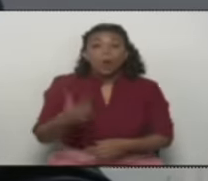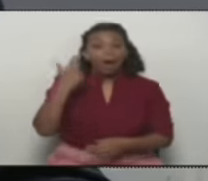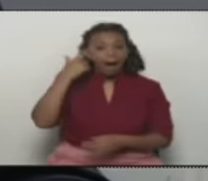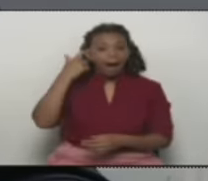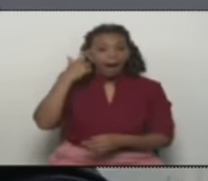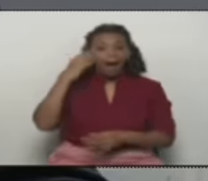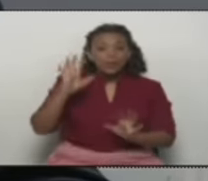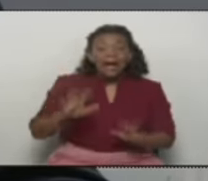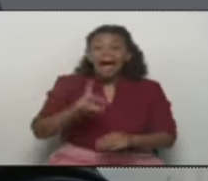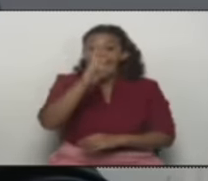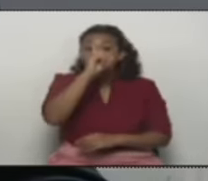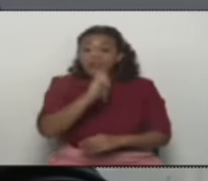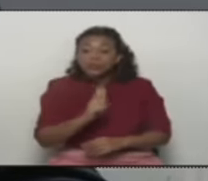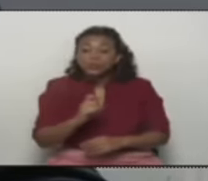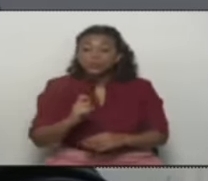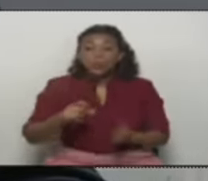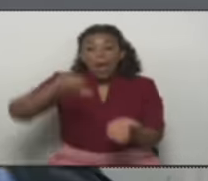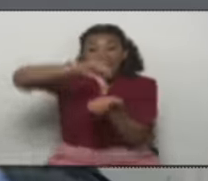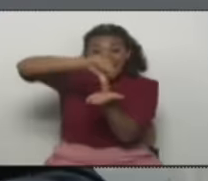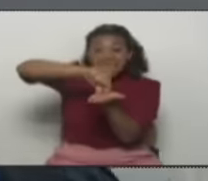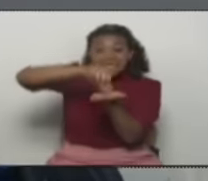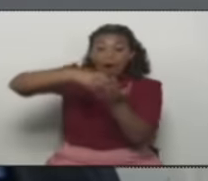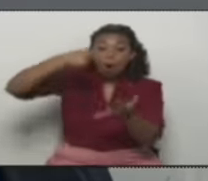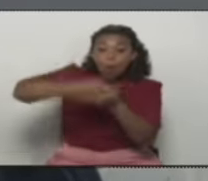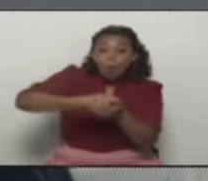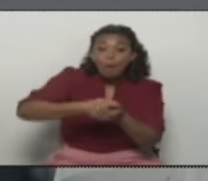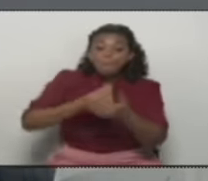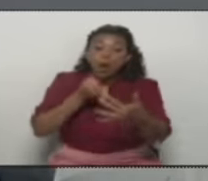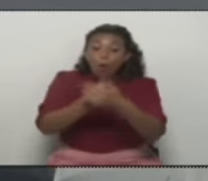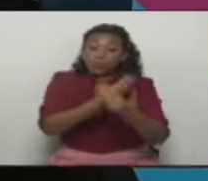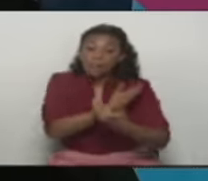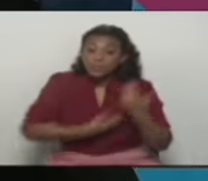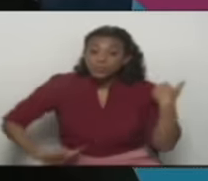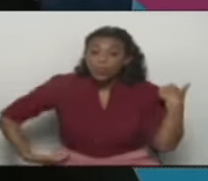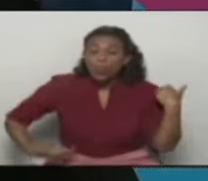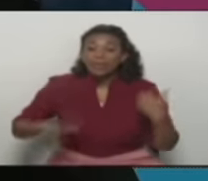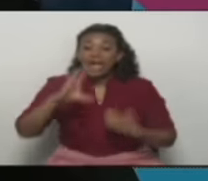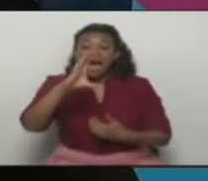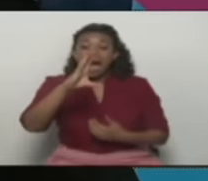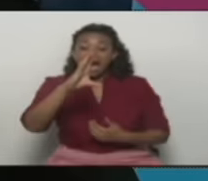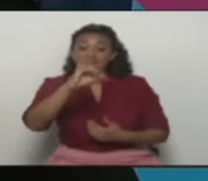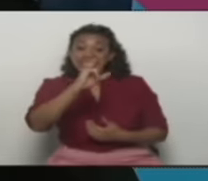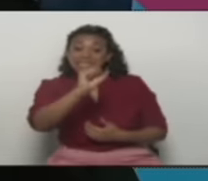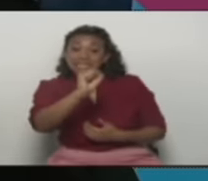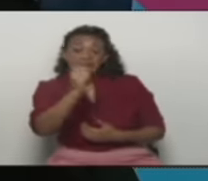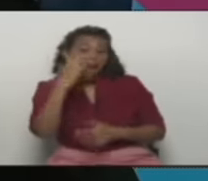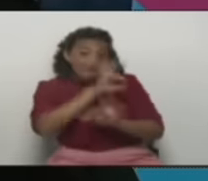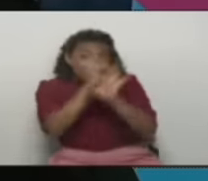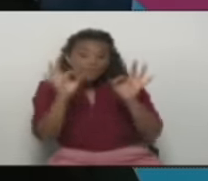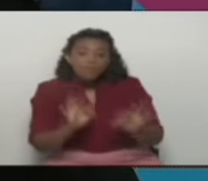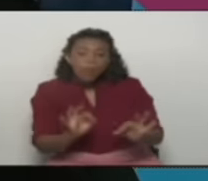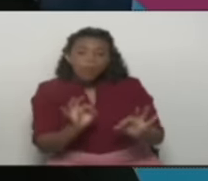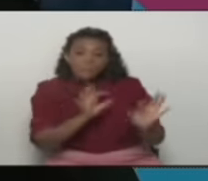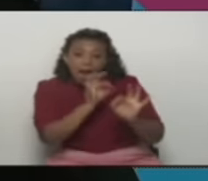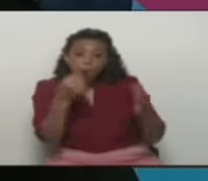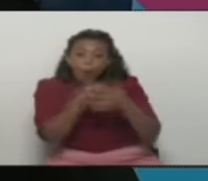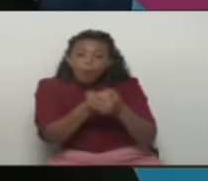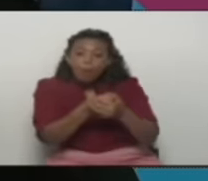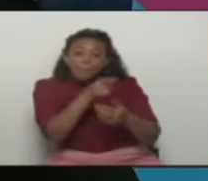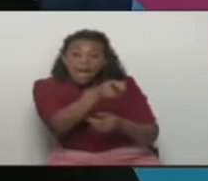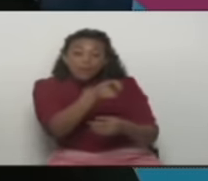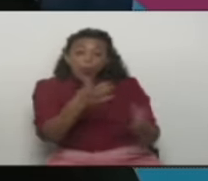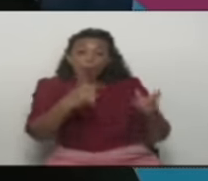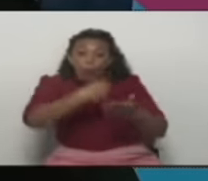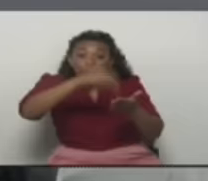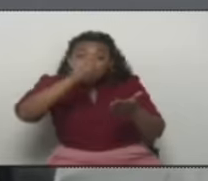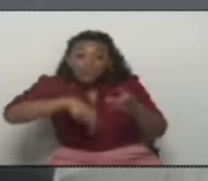el año 53, en Irán, un golpe de Estado clásico que la CIA lo tomó como la plantilla para copiarse todos los golpes, ellos